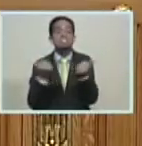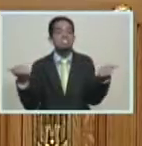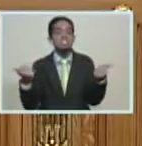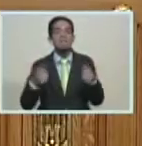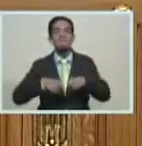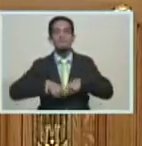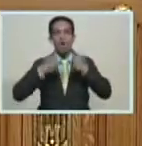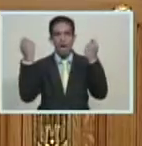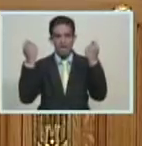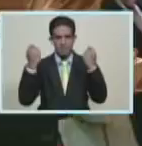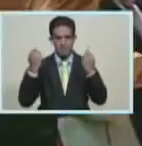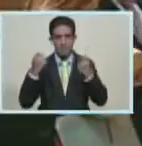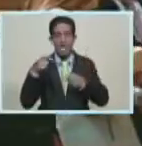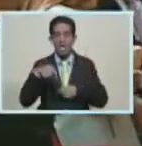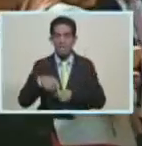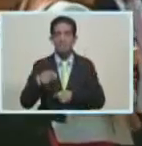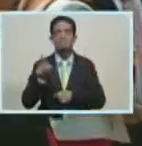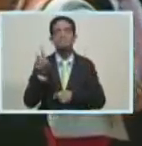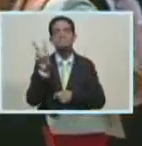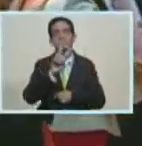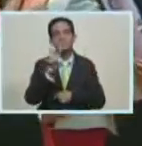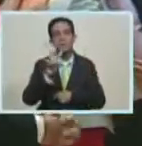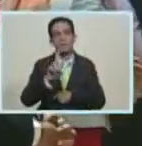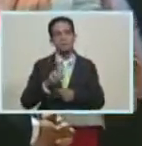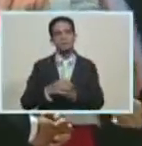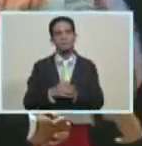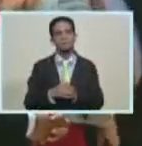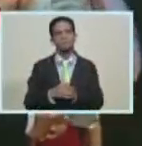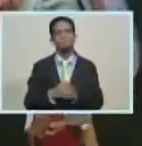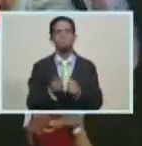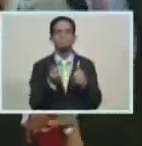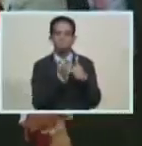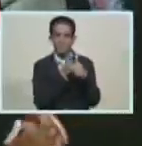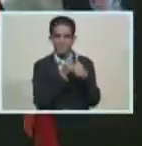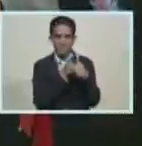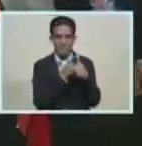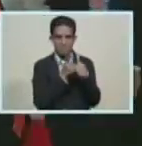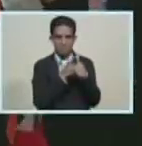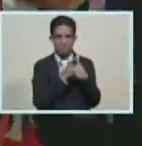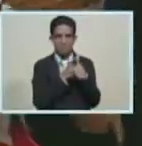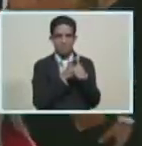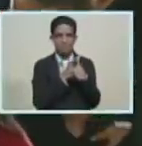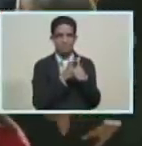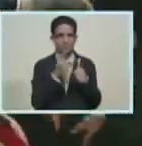violencia al país. Así lo anuncio. Primera línea.